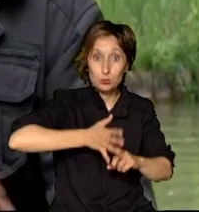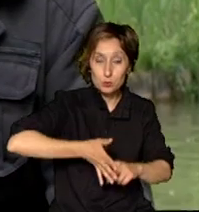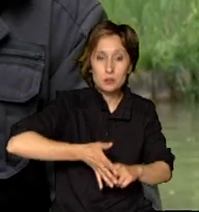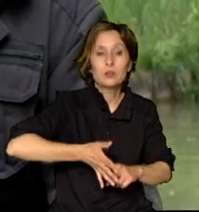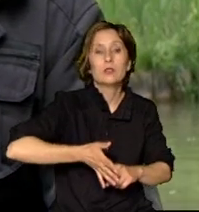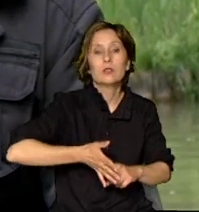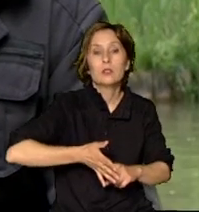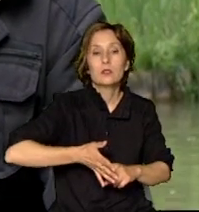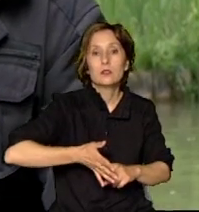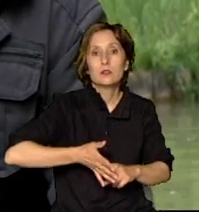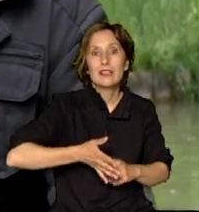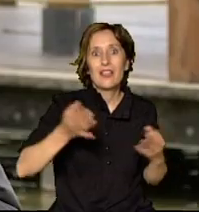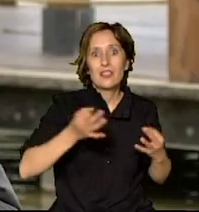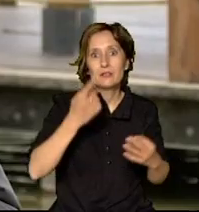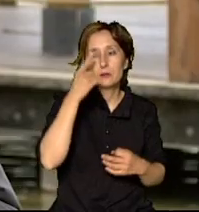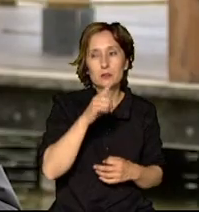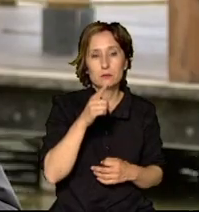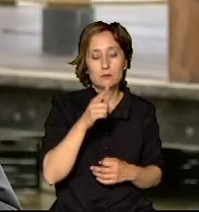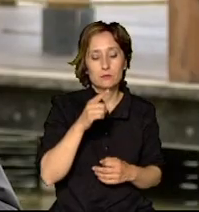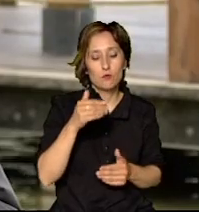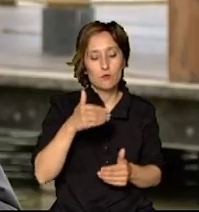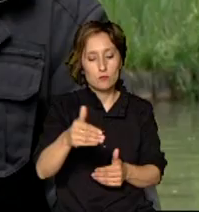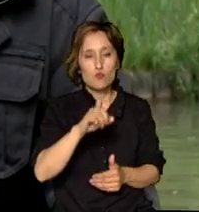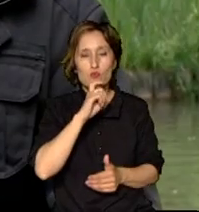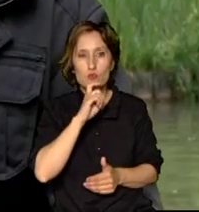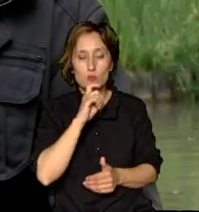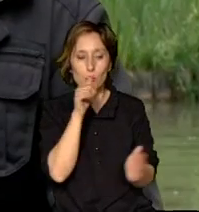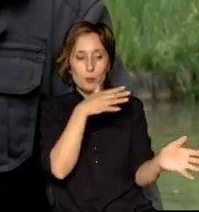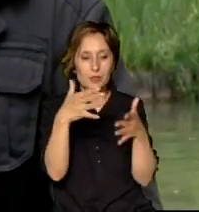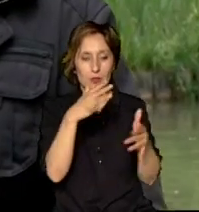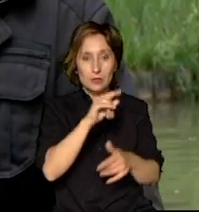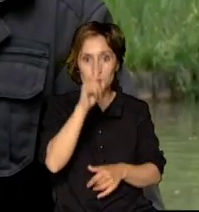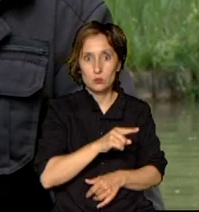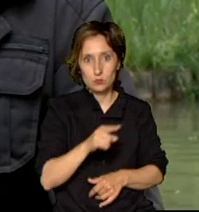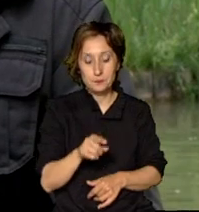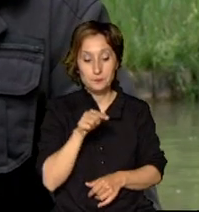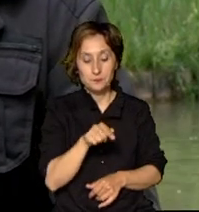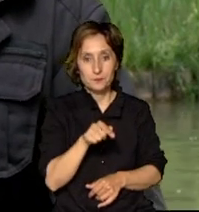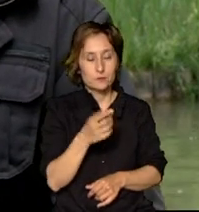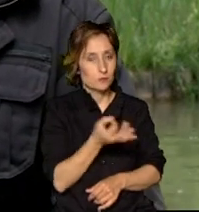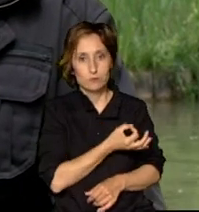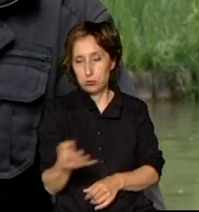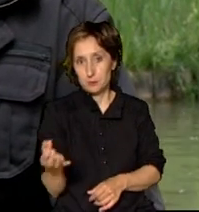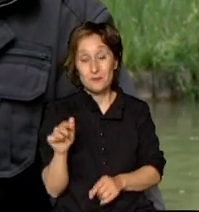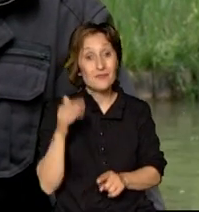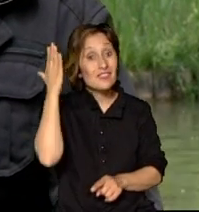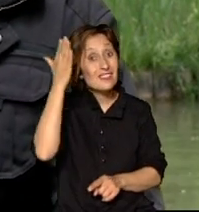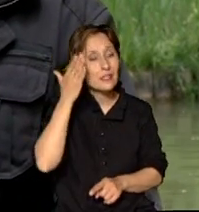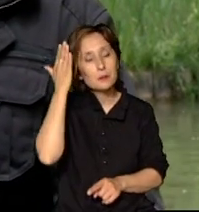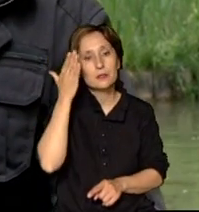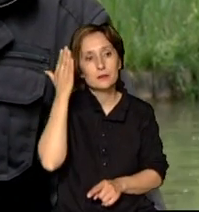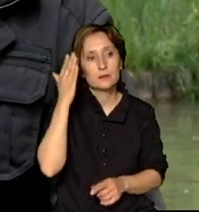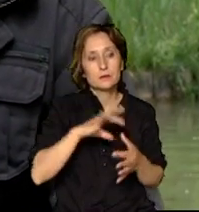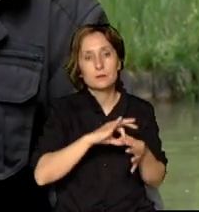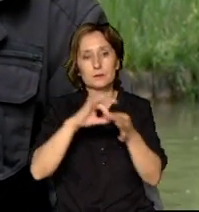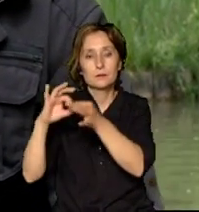pues lógicamente hay que dar pronósticos muy afinados de viento, ¿no? Entonces, en ese sentido, sí, Navarra, bueno, un poco